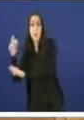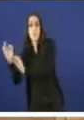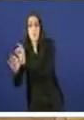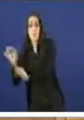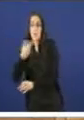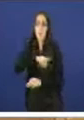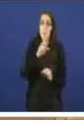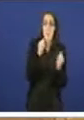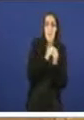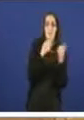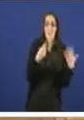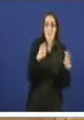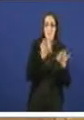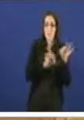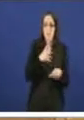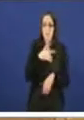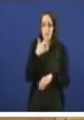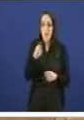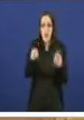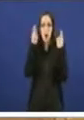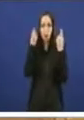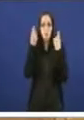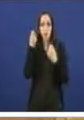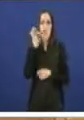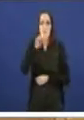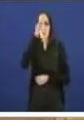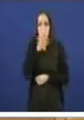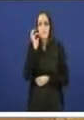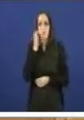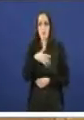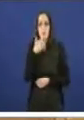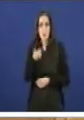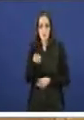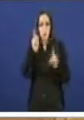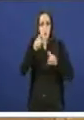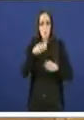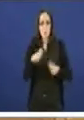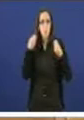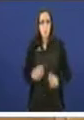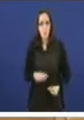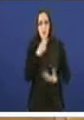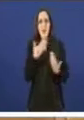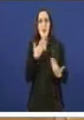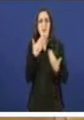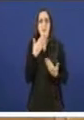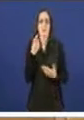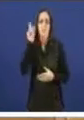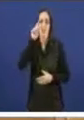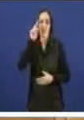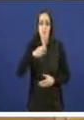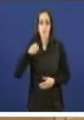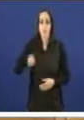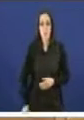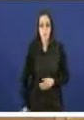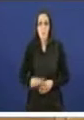do ensino galego están a recibir unha formación axeitada ás súas necesidades, grazas a unha plantilla de docentes profesional e que na súa maioría